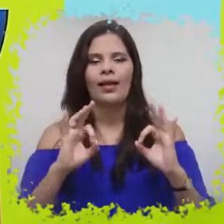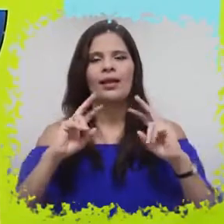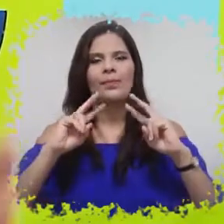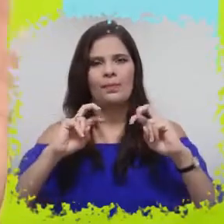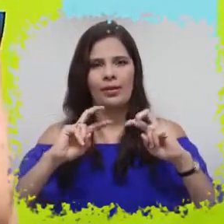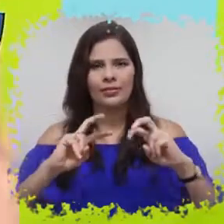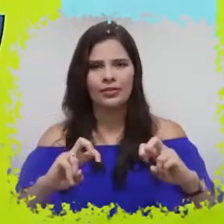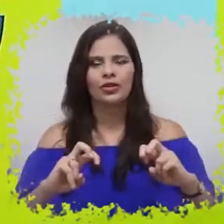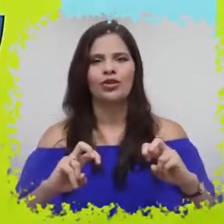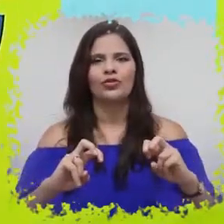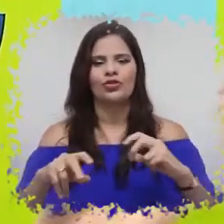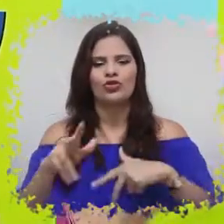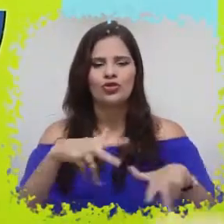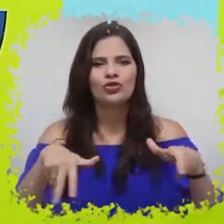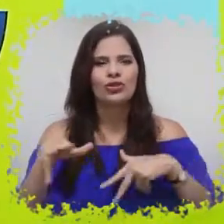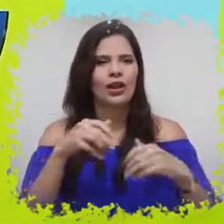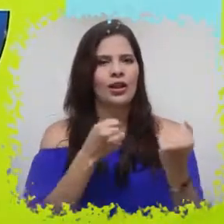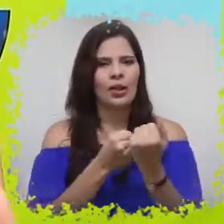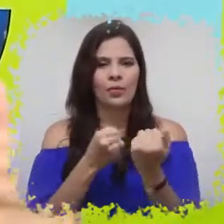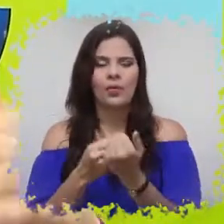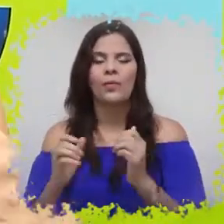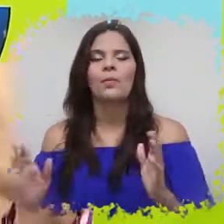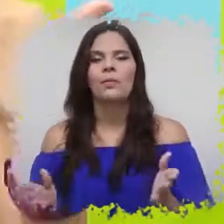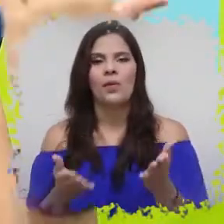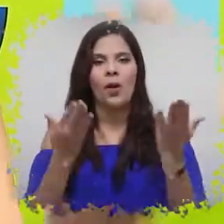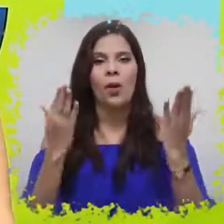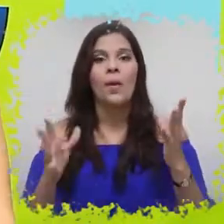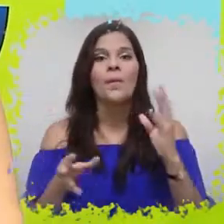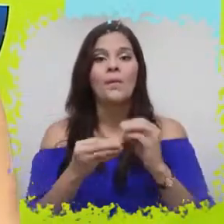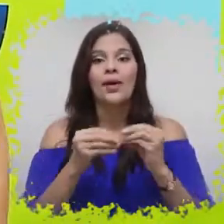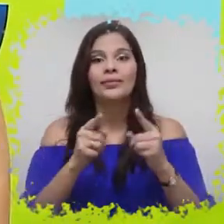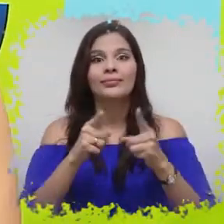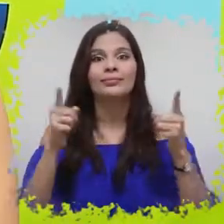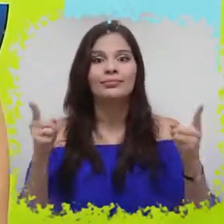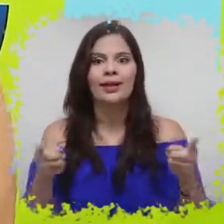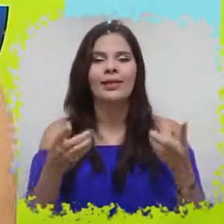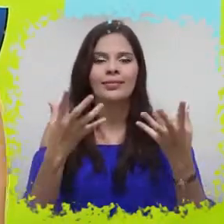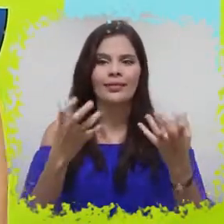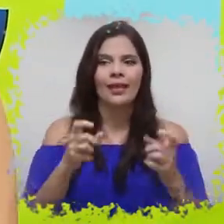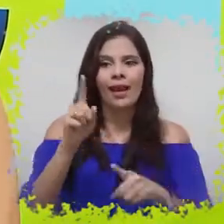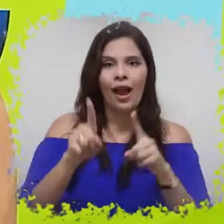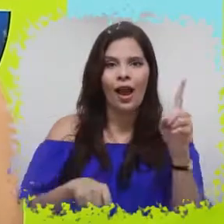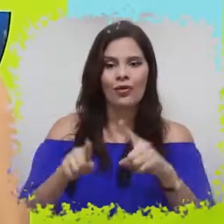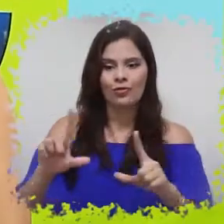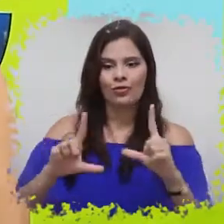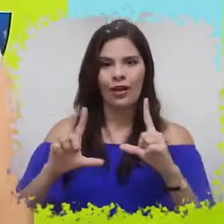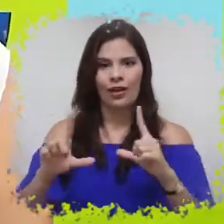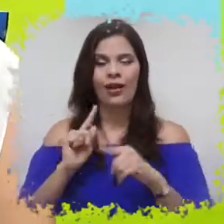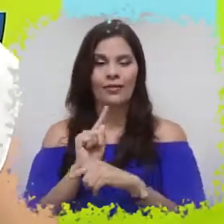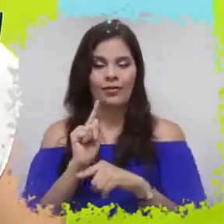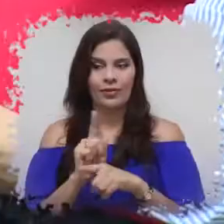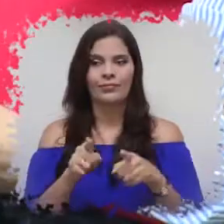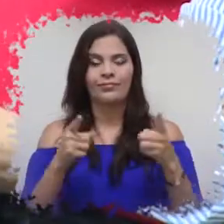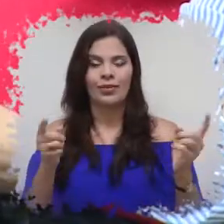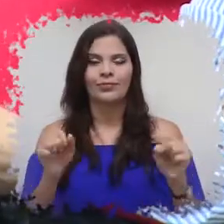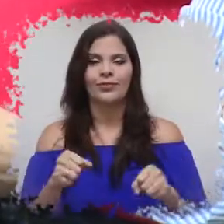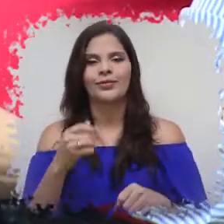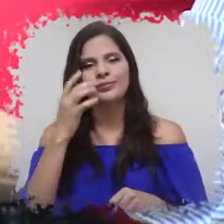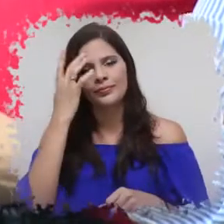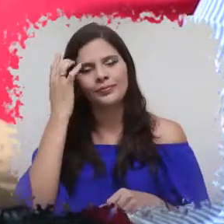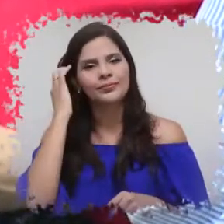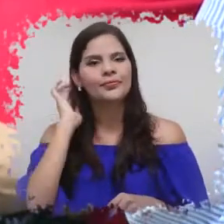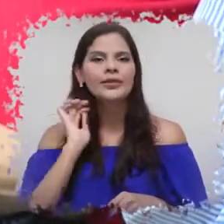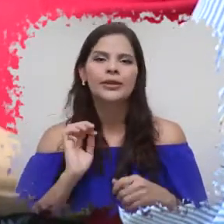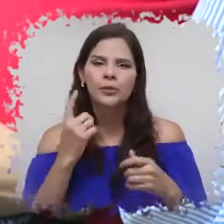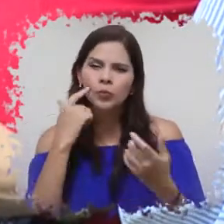de investigación, de extensión, proyección social, y hemos ampliado nuestra oferta hacia los graduados de nuestra Facultad de Ciencias de la Salud. Al